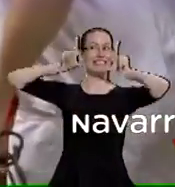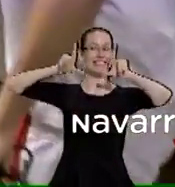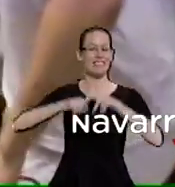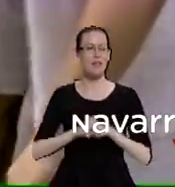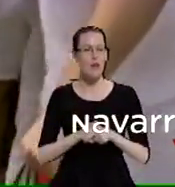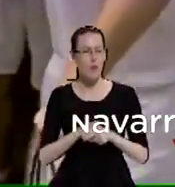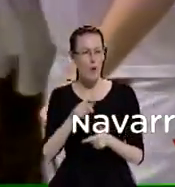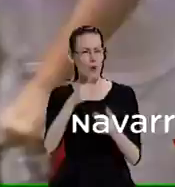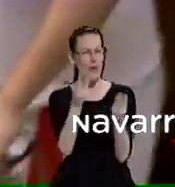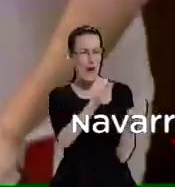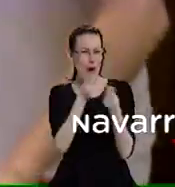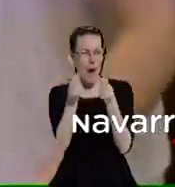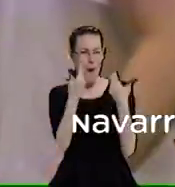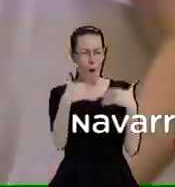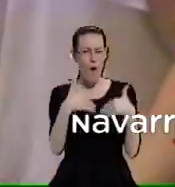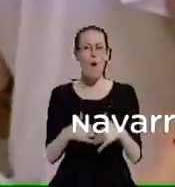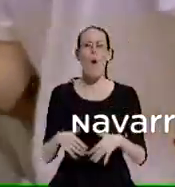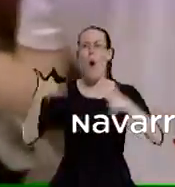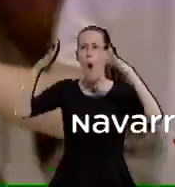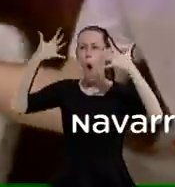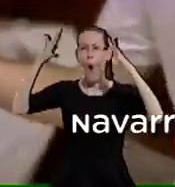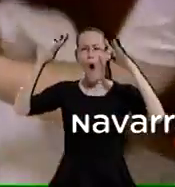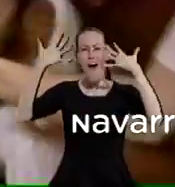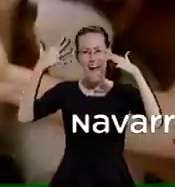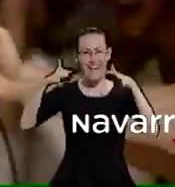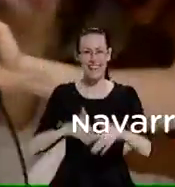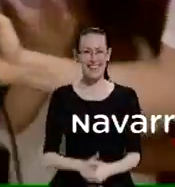ambiente, ¿no? ¡Mucho!